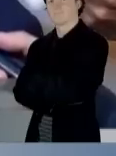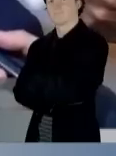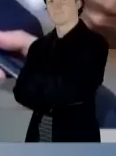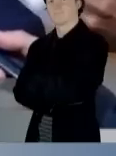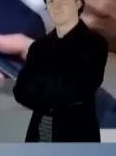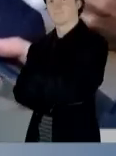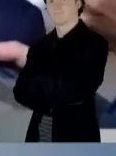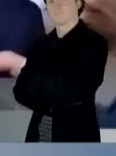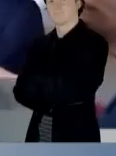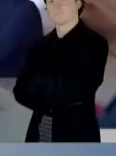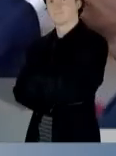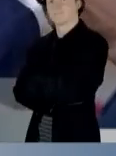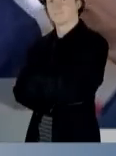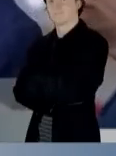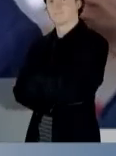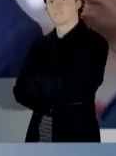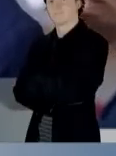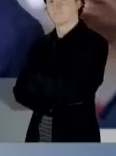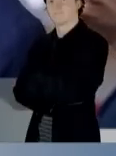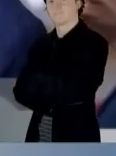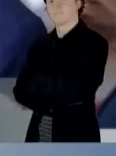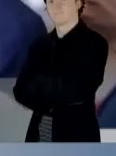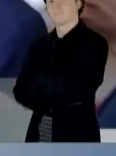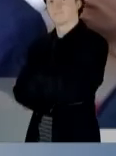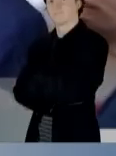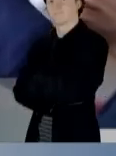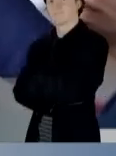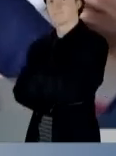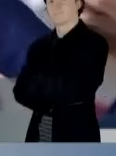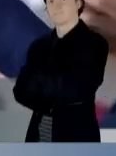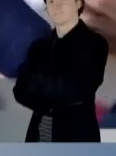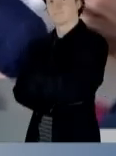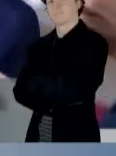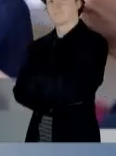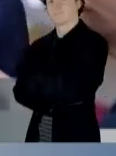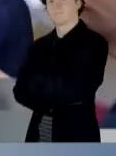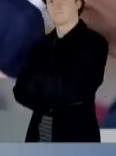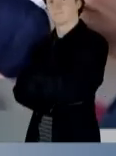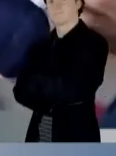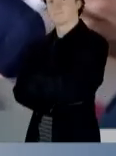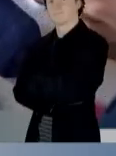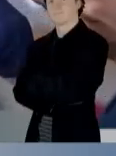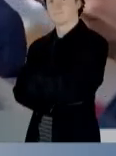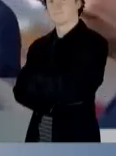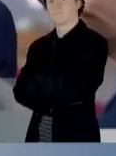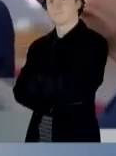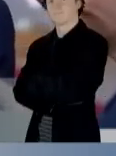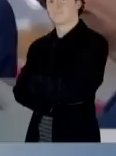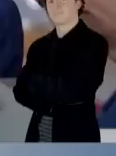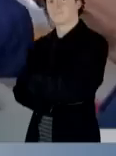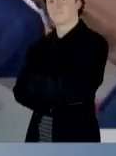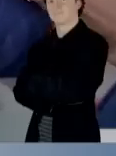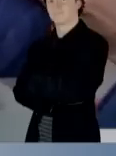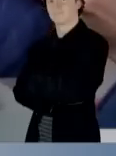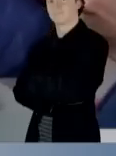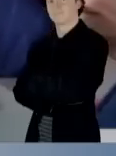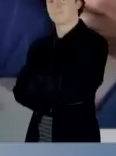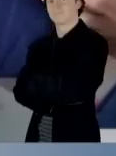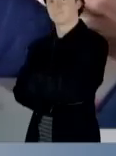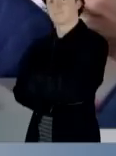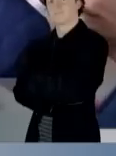Patricio Fernández Lo único cierto Entonces yo creo que con un alta y gerencia Partido Comunista que eso las señales que se han